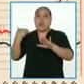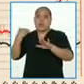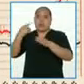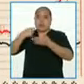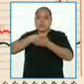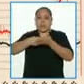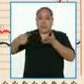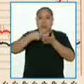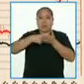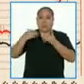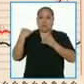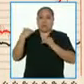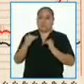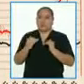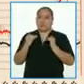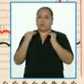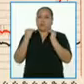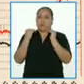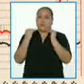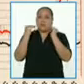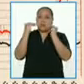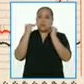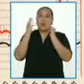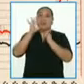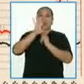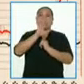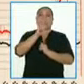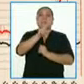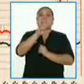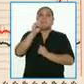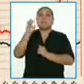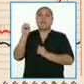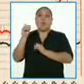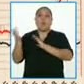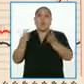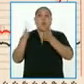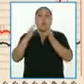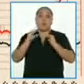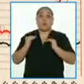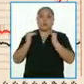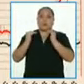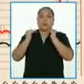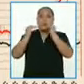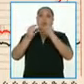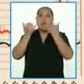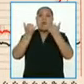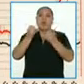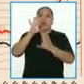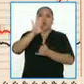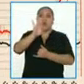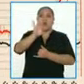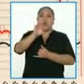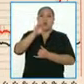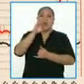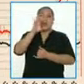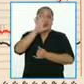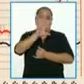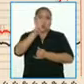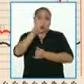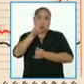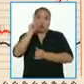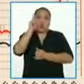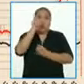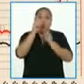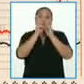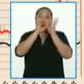semana 100 muertes diarias cada semana hasta llegar donde estamos ahora en 952 muertes por día. Sin embargo, en los